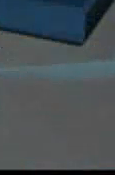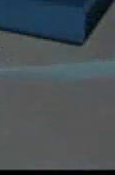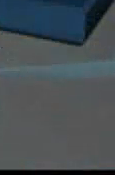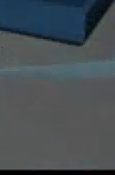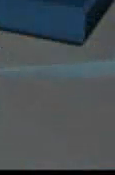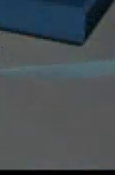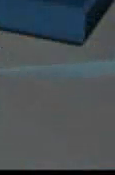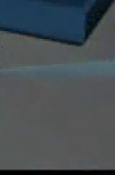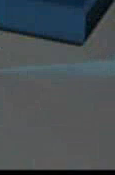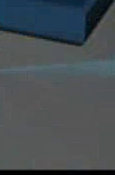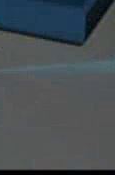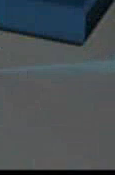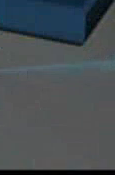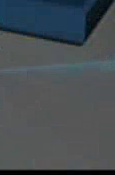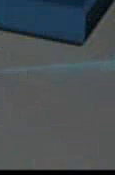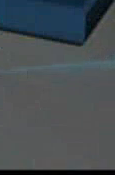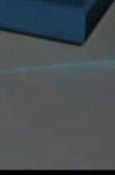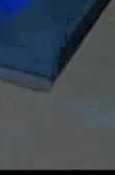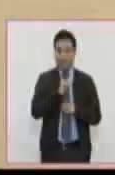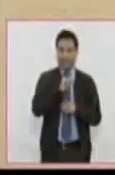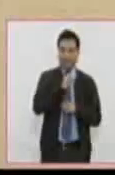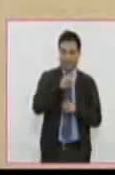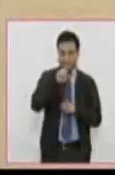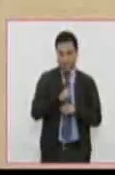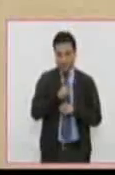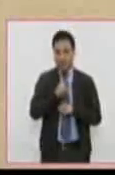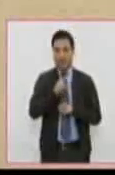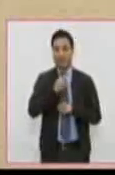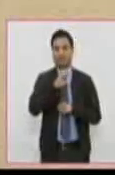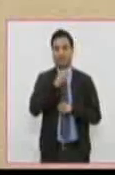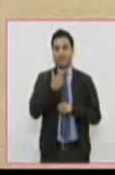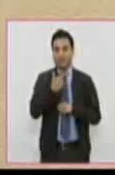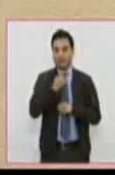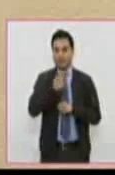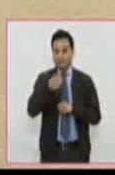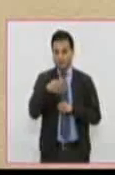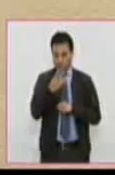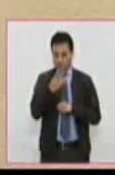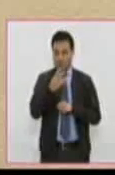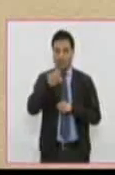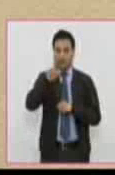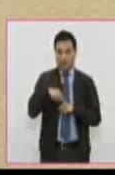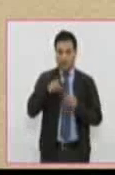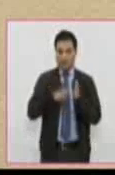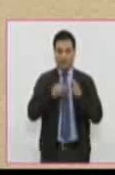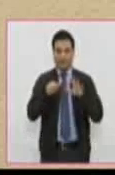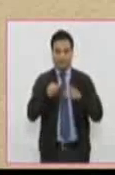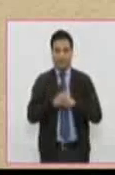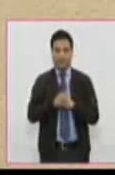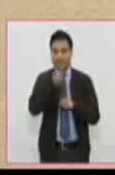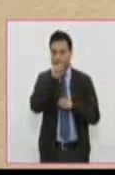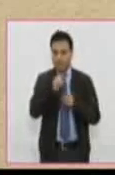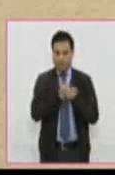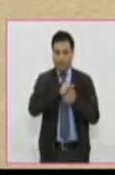tanto su dinero, no había un rebase del 5% de financiamiento irregular o no perfectamente identificado,